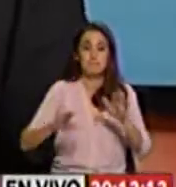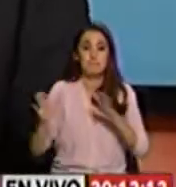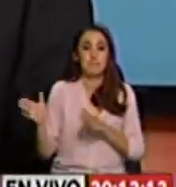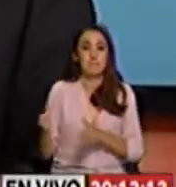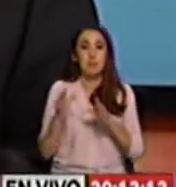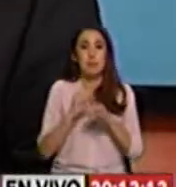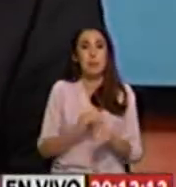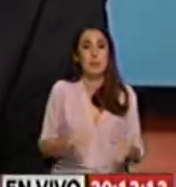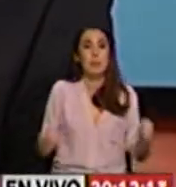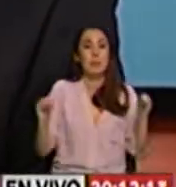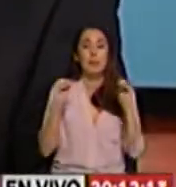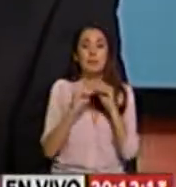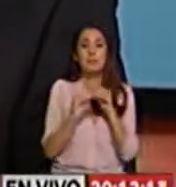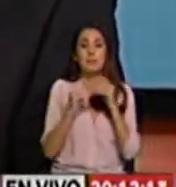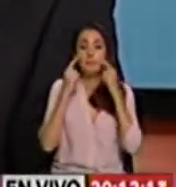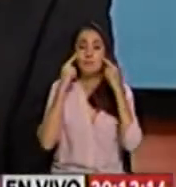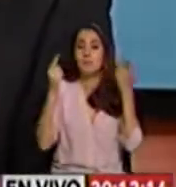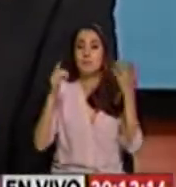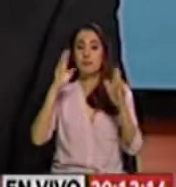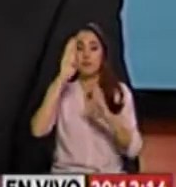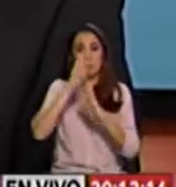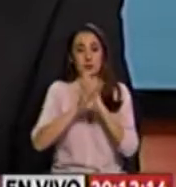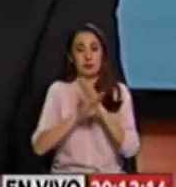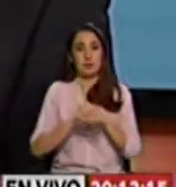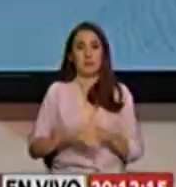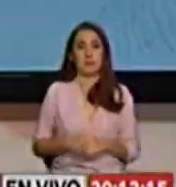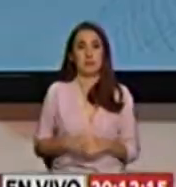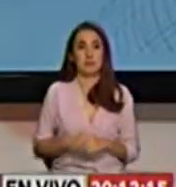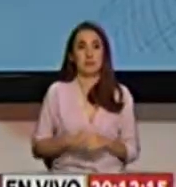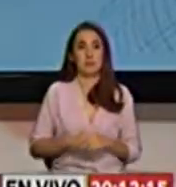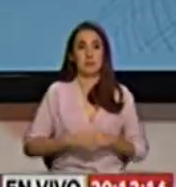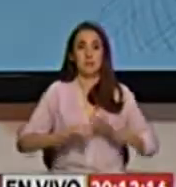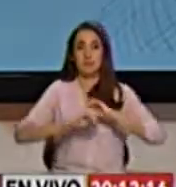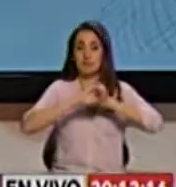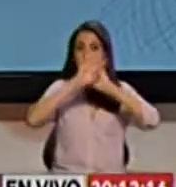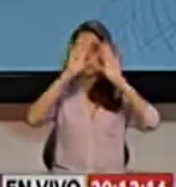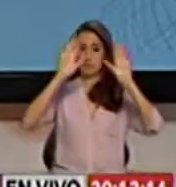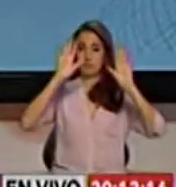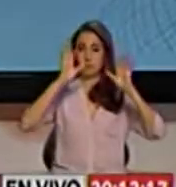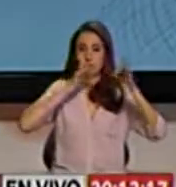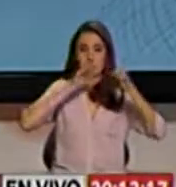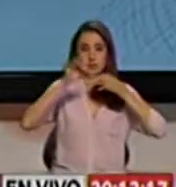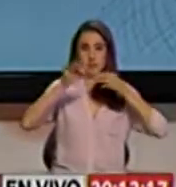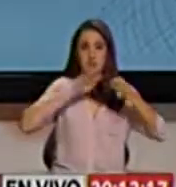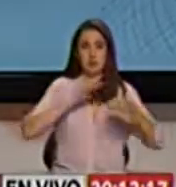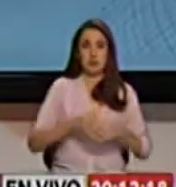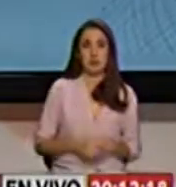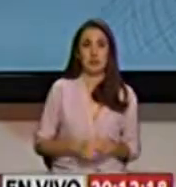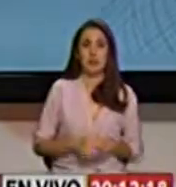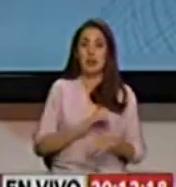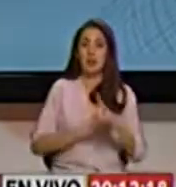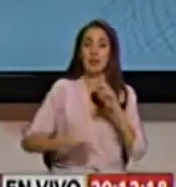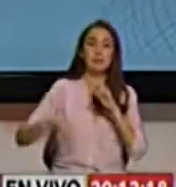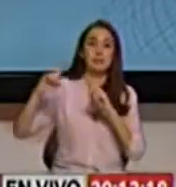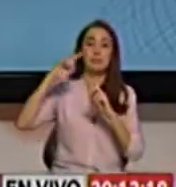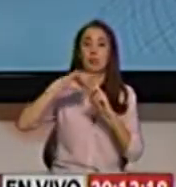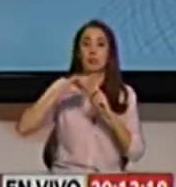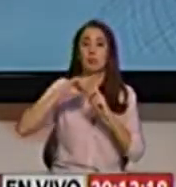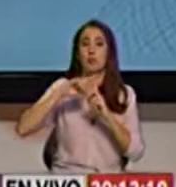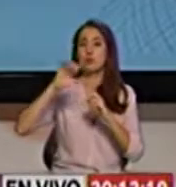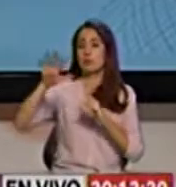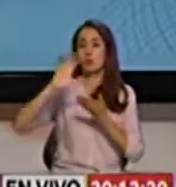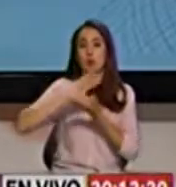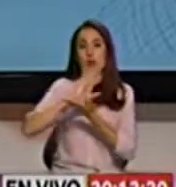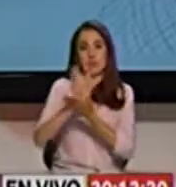tanto, esos acuerdos mínimos son necesarios en este momento en el Ecuador. Vamos aclarando un poco el escenario en cuanto a plazos. ¿Hasta cuándo el Poder